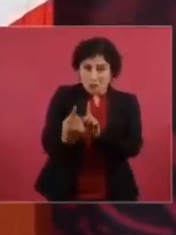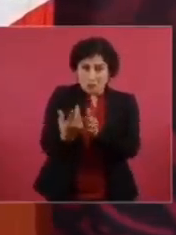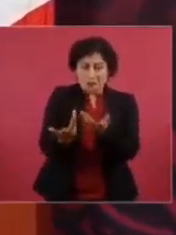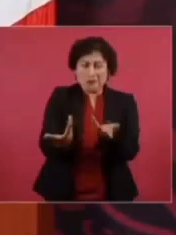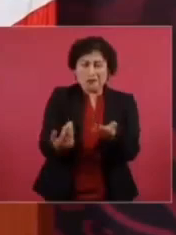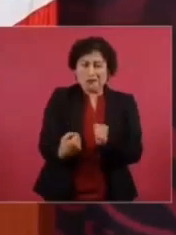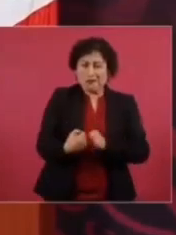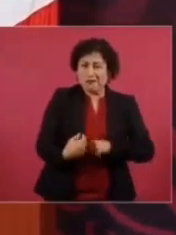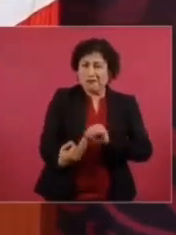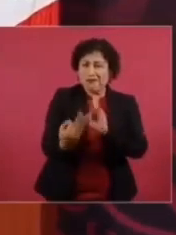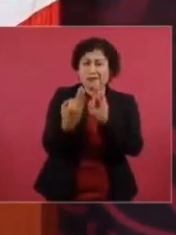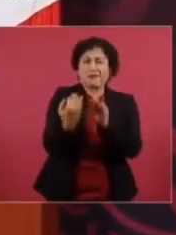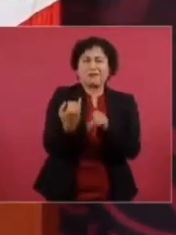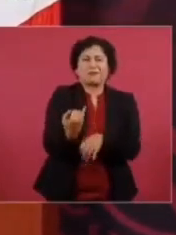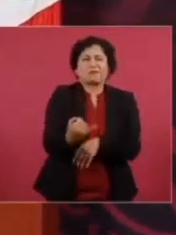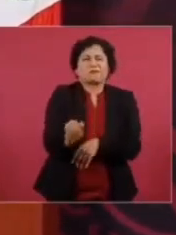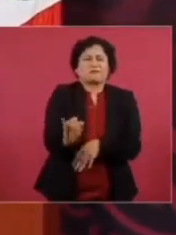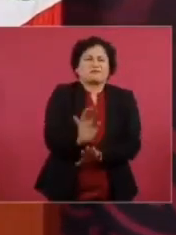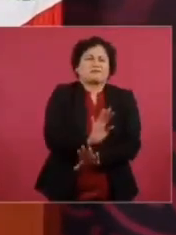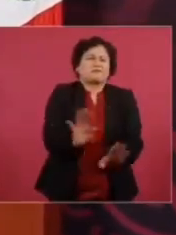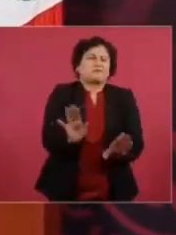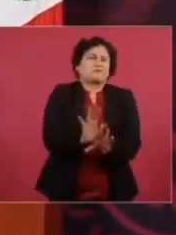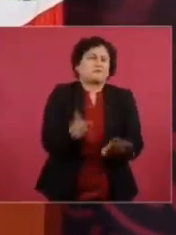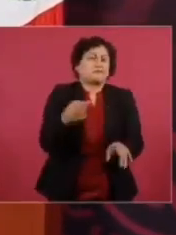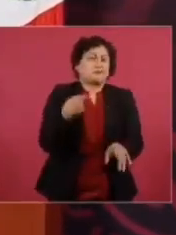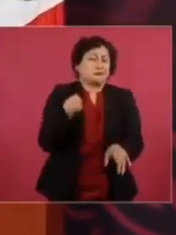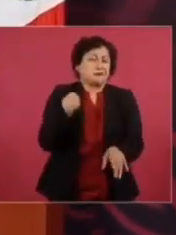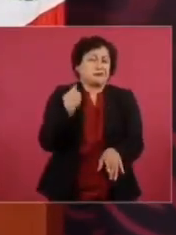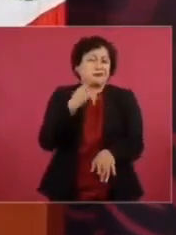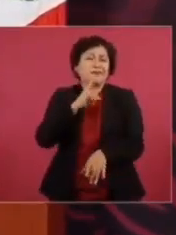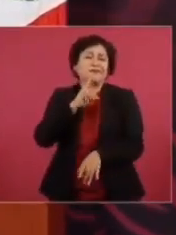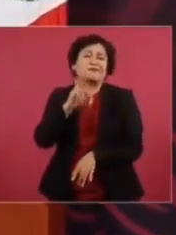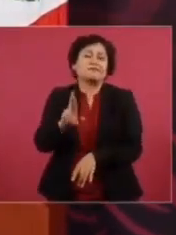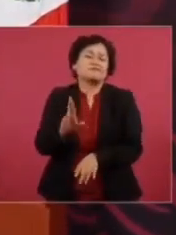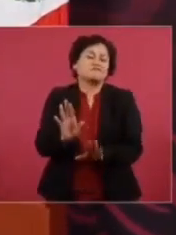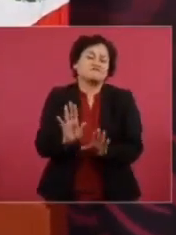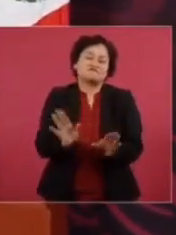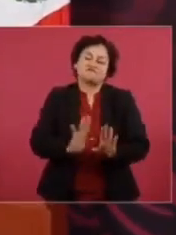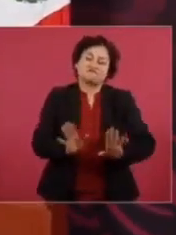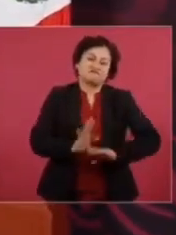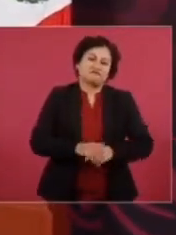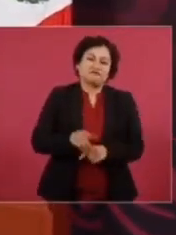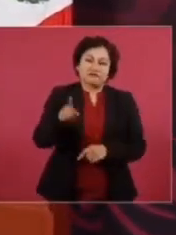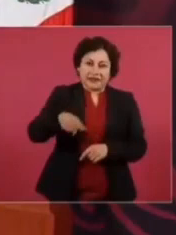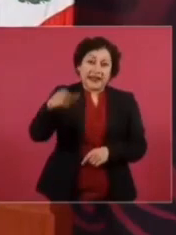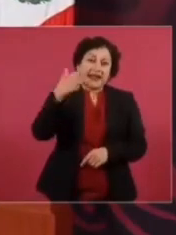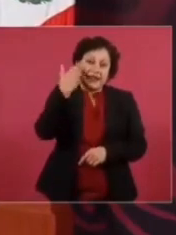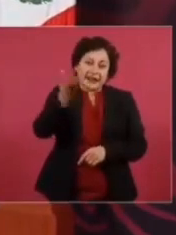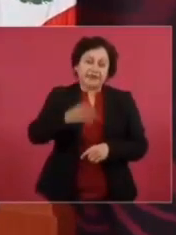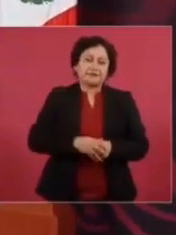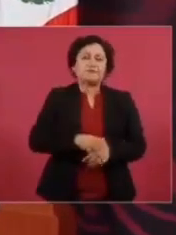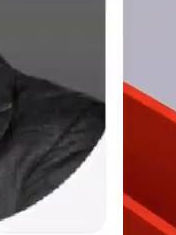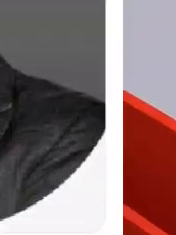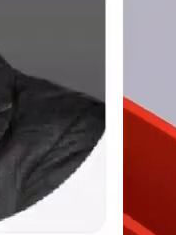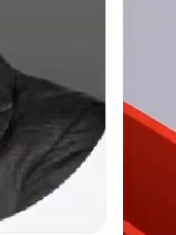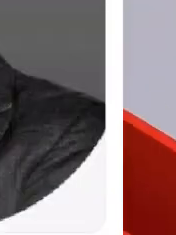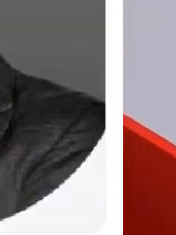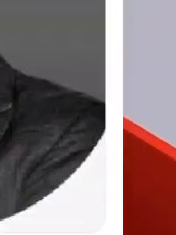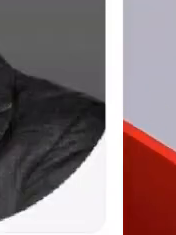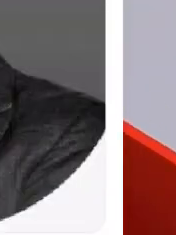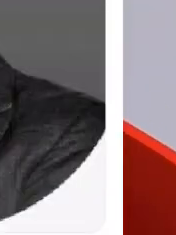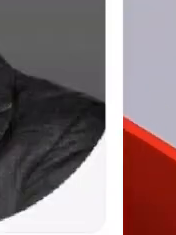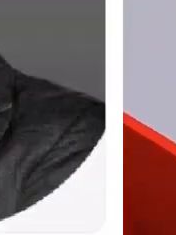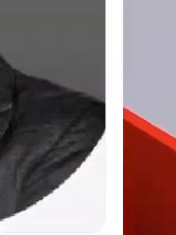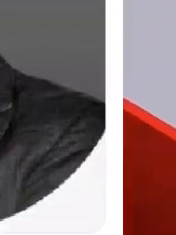un proyecto de nación. Así es, amigos, amigas, así que hasta ahí les dejo lo que es la información. Ah, con el tema de Juan Manuel